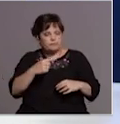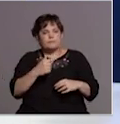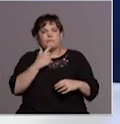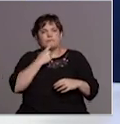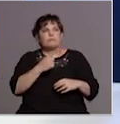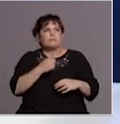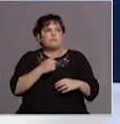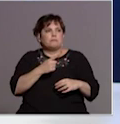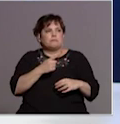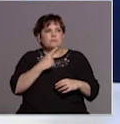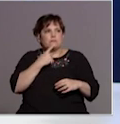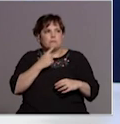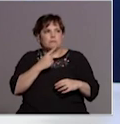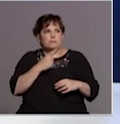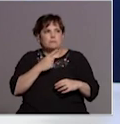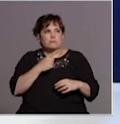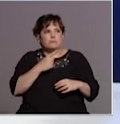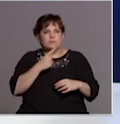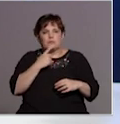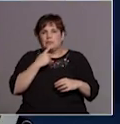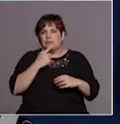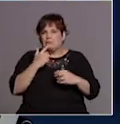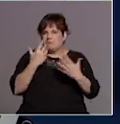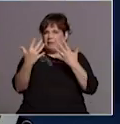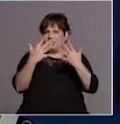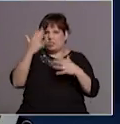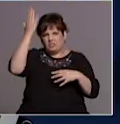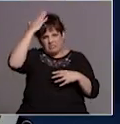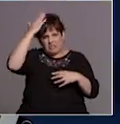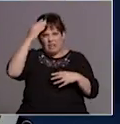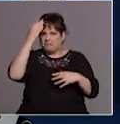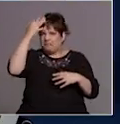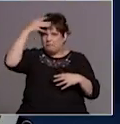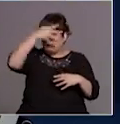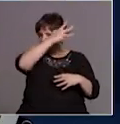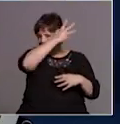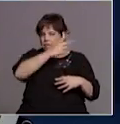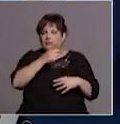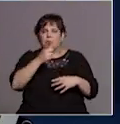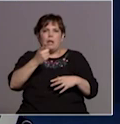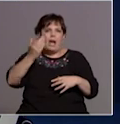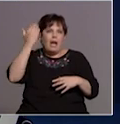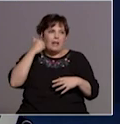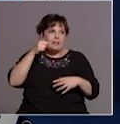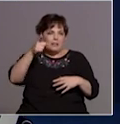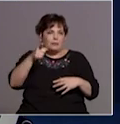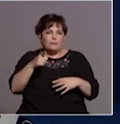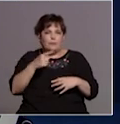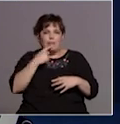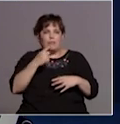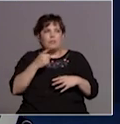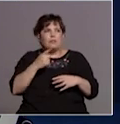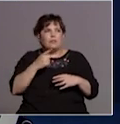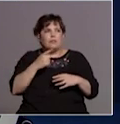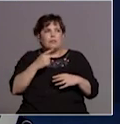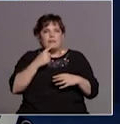una figura incluso está físicamente muy parecida a trans con el pelo peinado a la trama con un jopo al